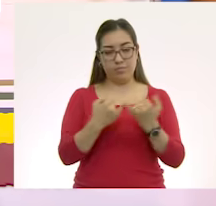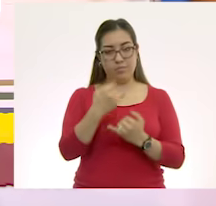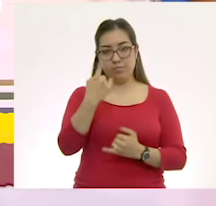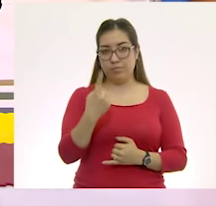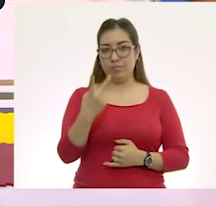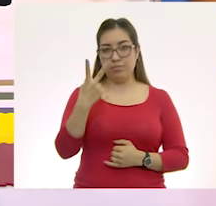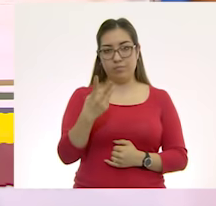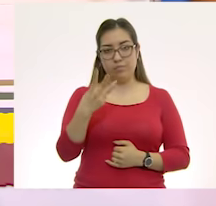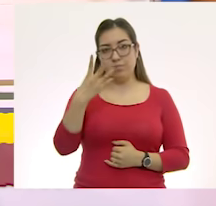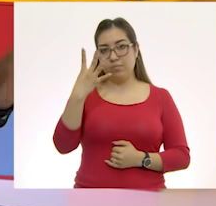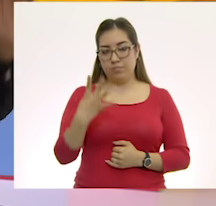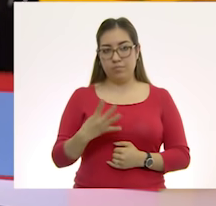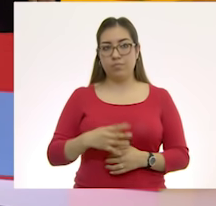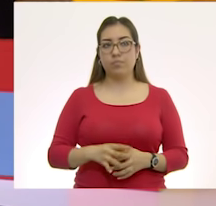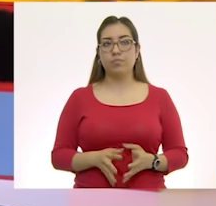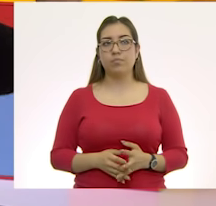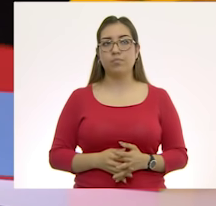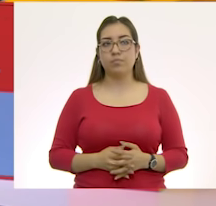1, 2, 3, 4. El otro.